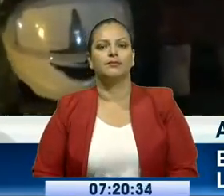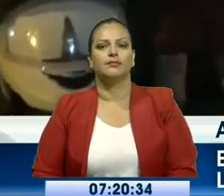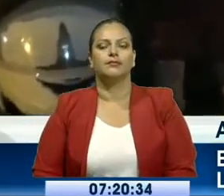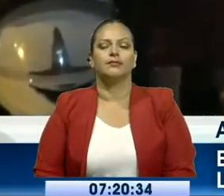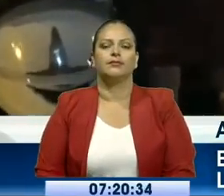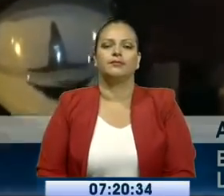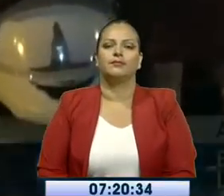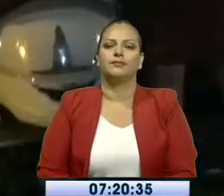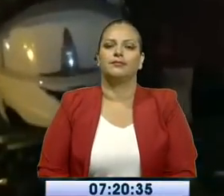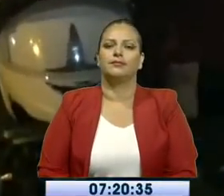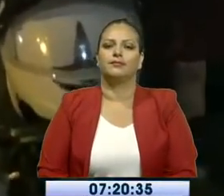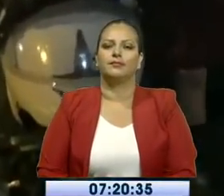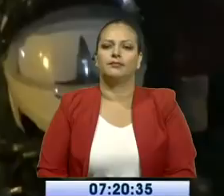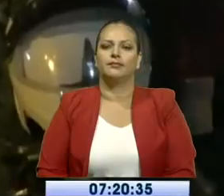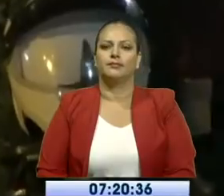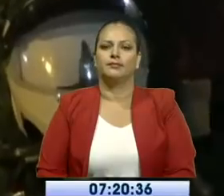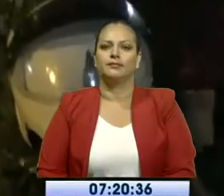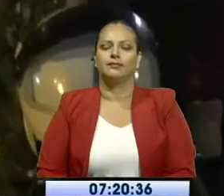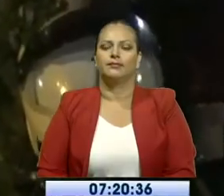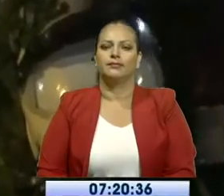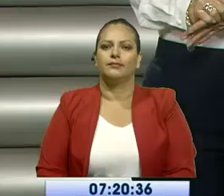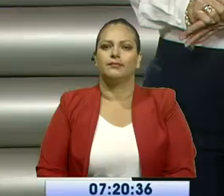Informó Jorge Salazar.